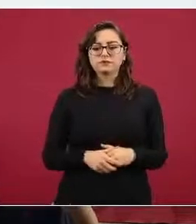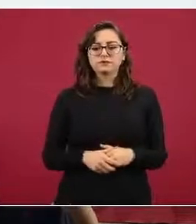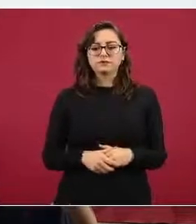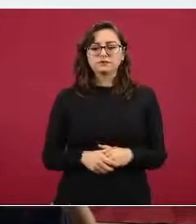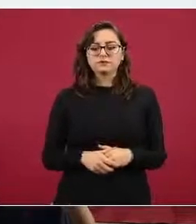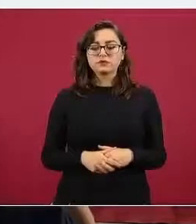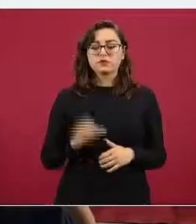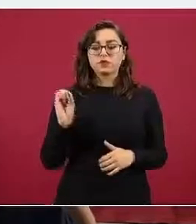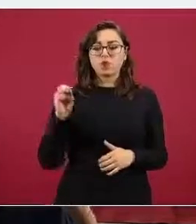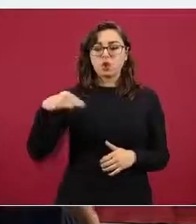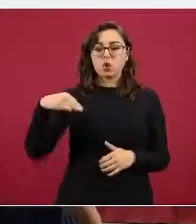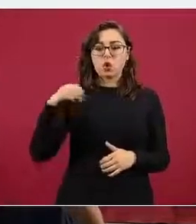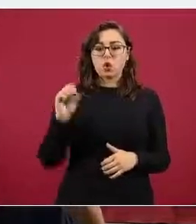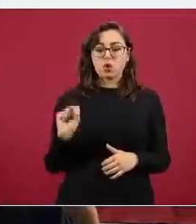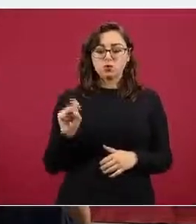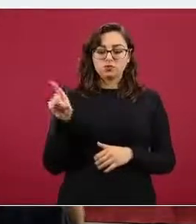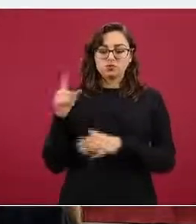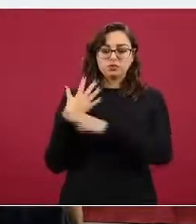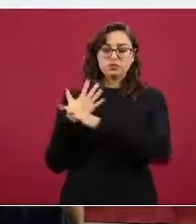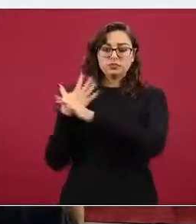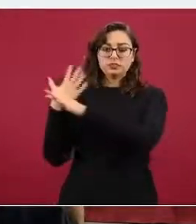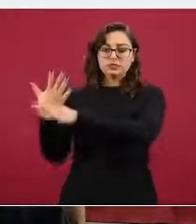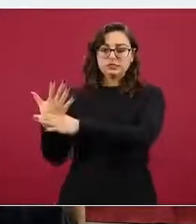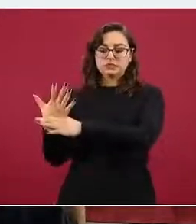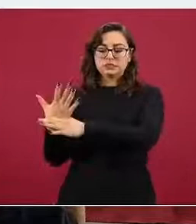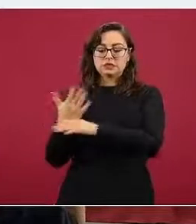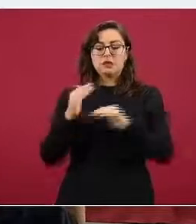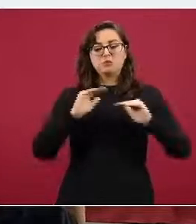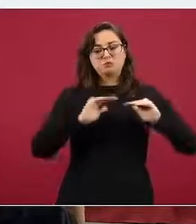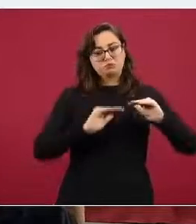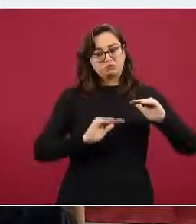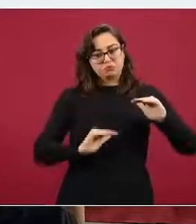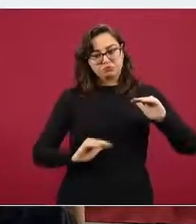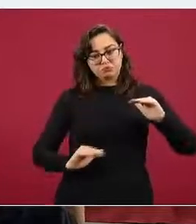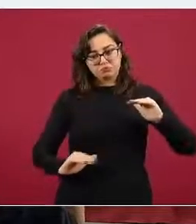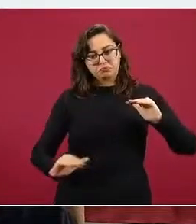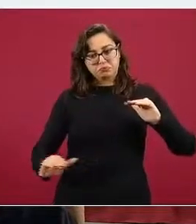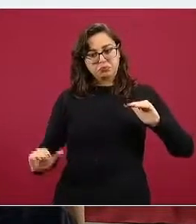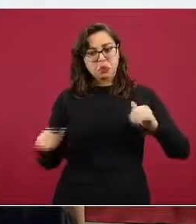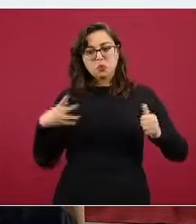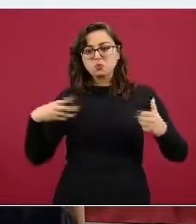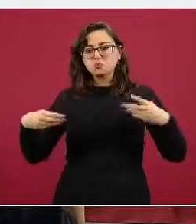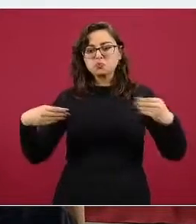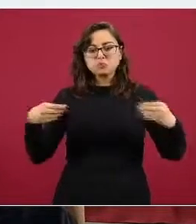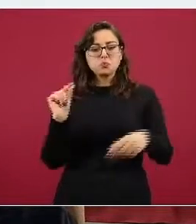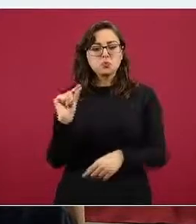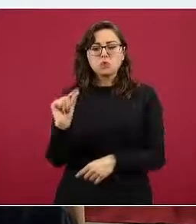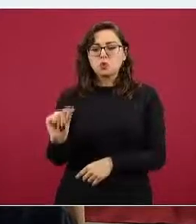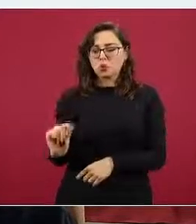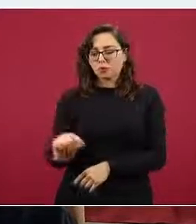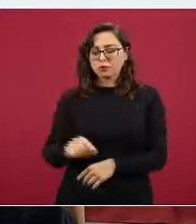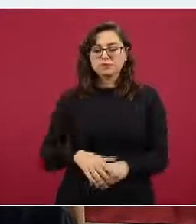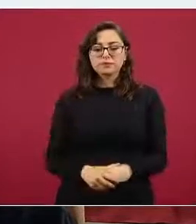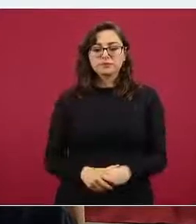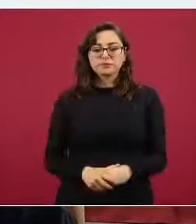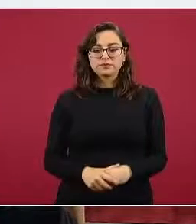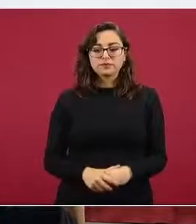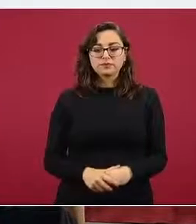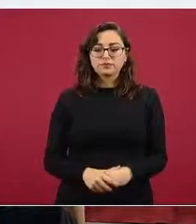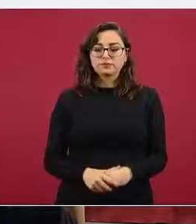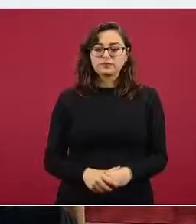clasificación de OMS, ya hemos hablado de que hay nula actividad, casos esporádicos y transmisión comunitaria. La